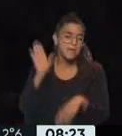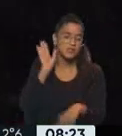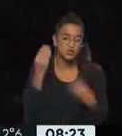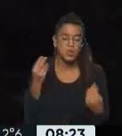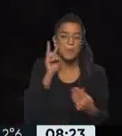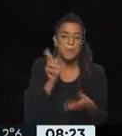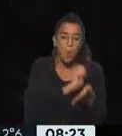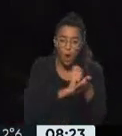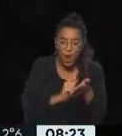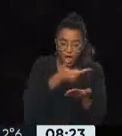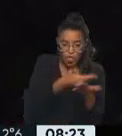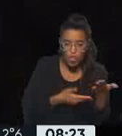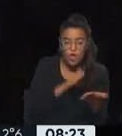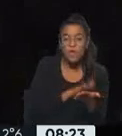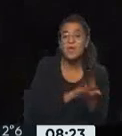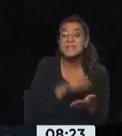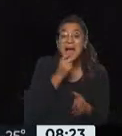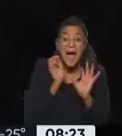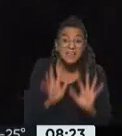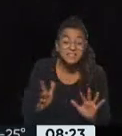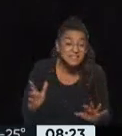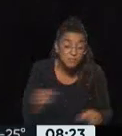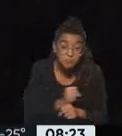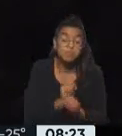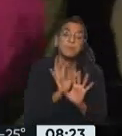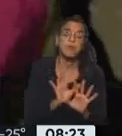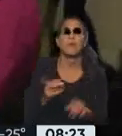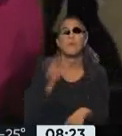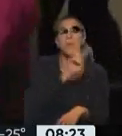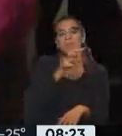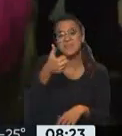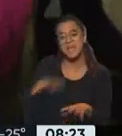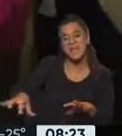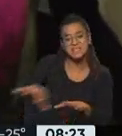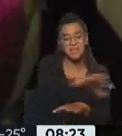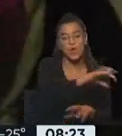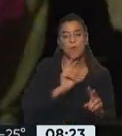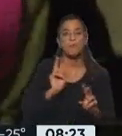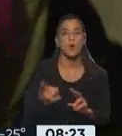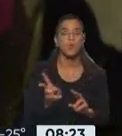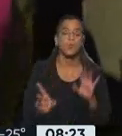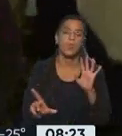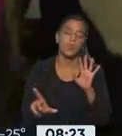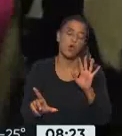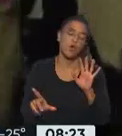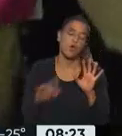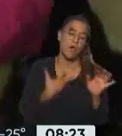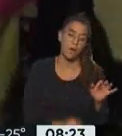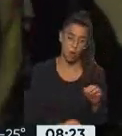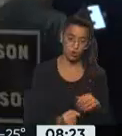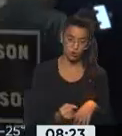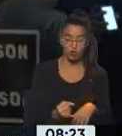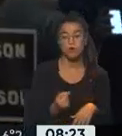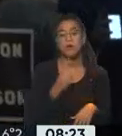vemos en el borrador es la final que por lo menos 26 estados van a prohibir el aborto o sea viene